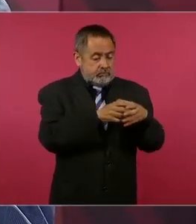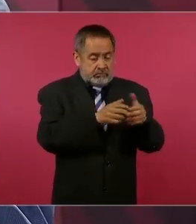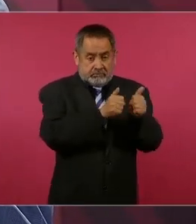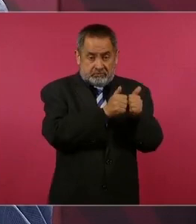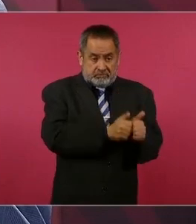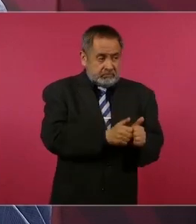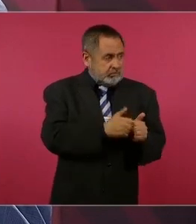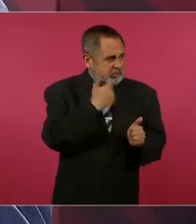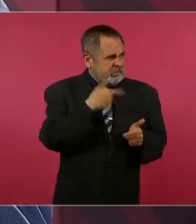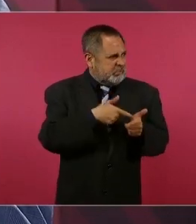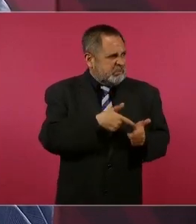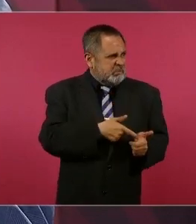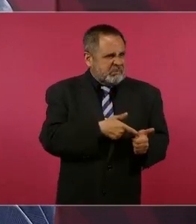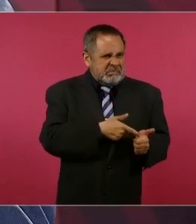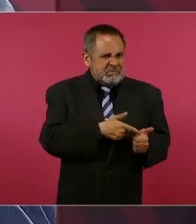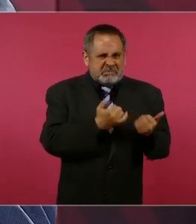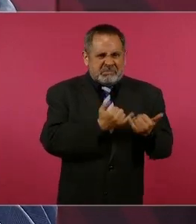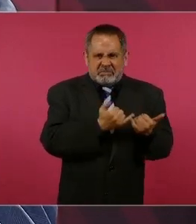vinculados